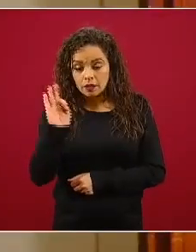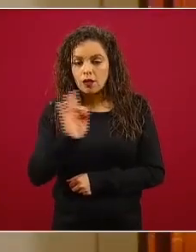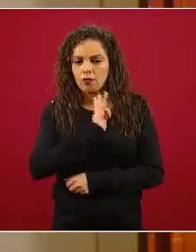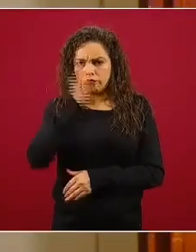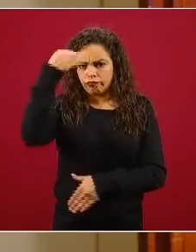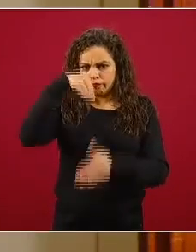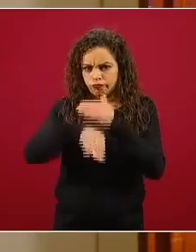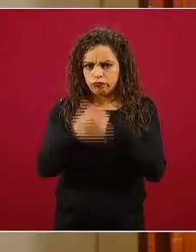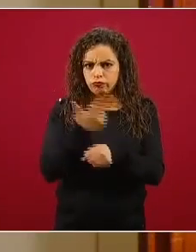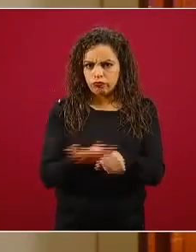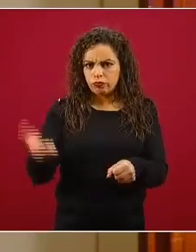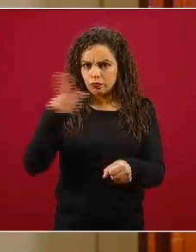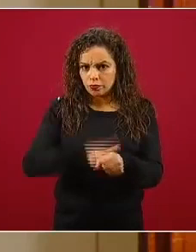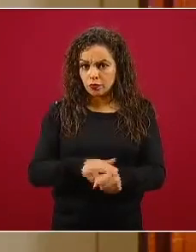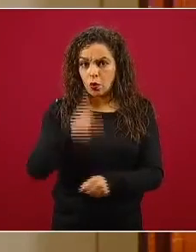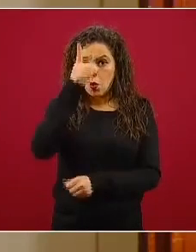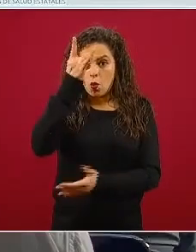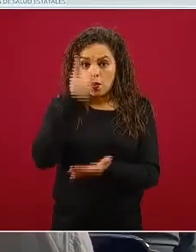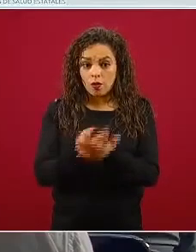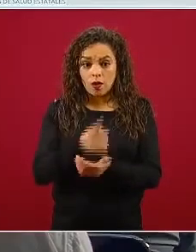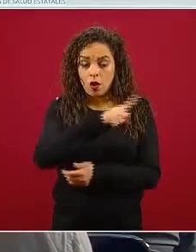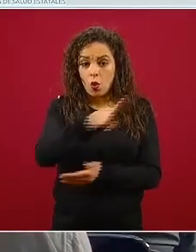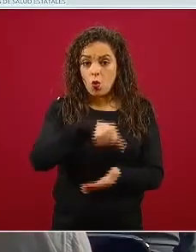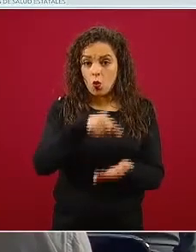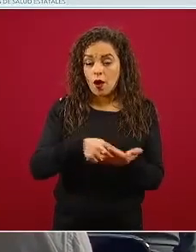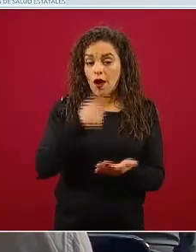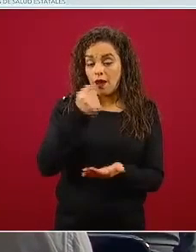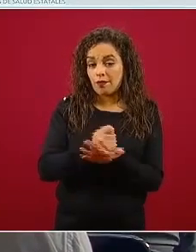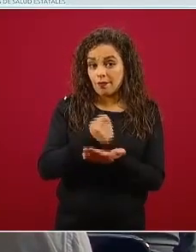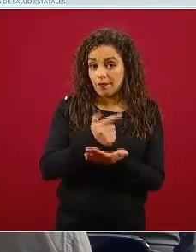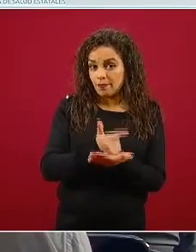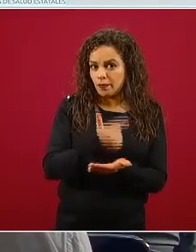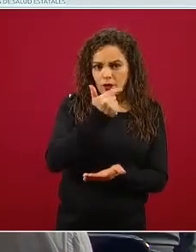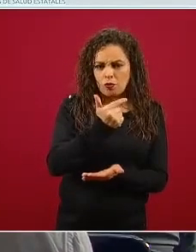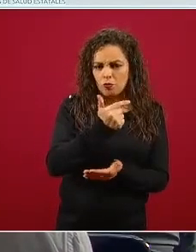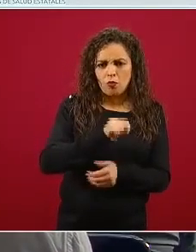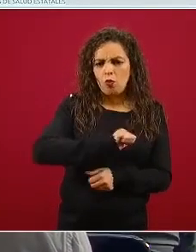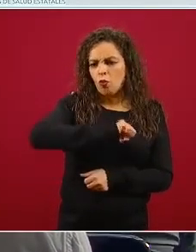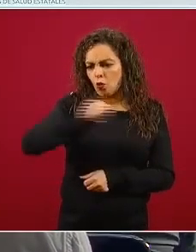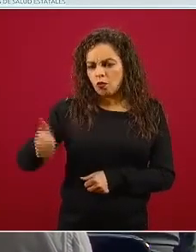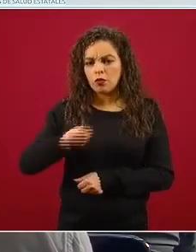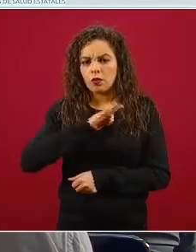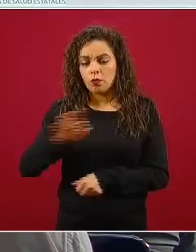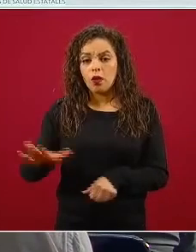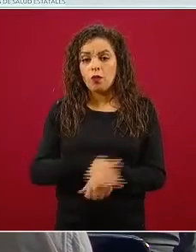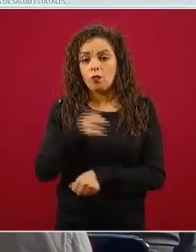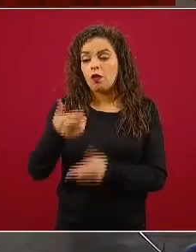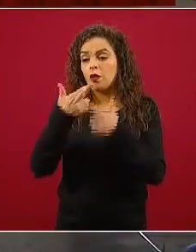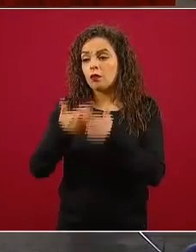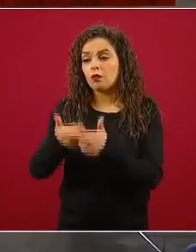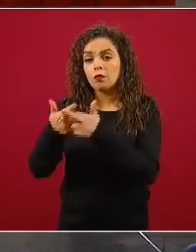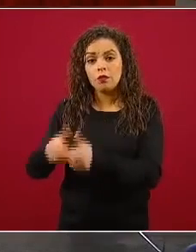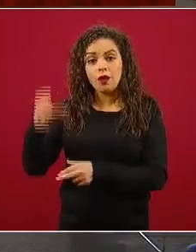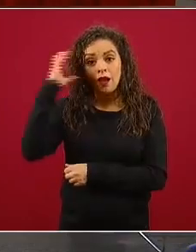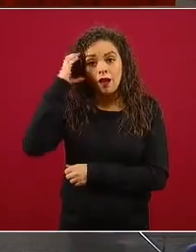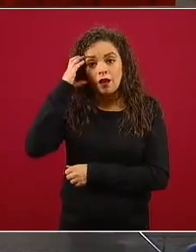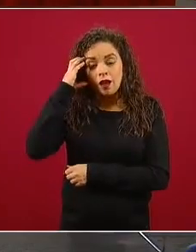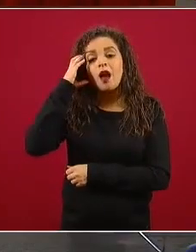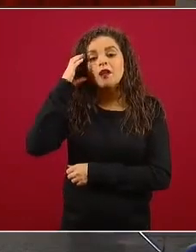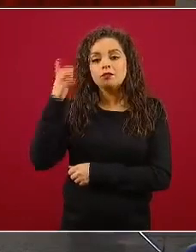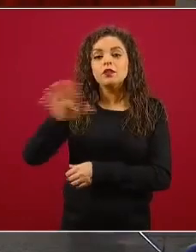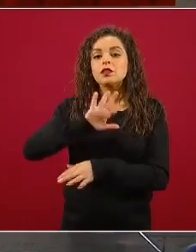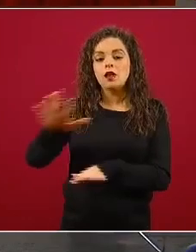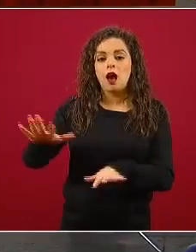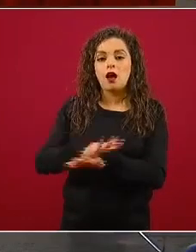atención no solo en unidades de terapia intensiva, sino también fuera de ella, porque de hecho muchas de las camas que hasta el momento se han reconvertido para